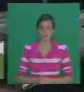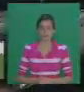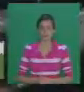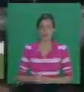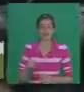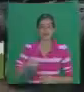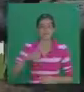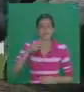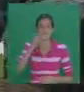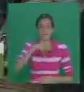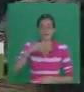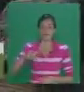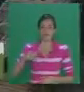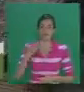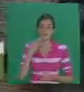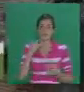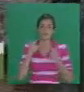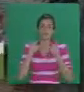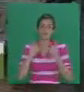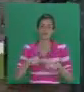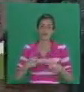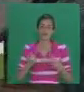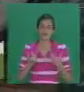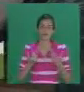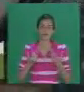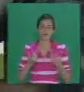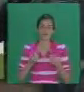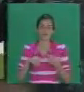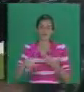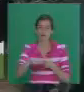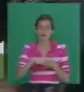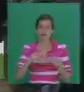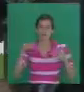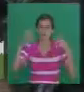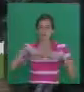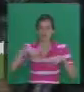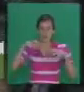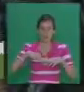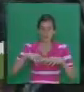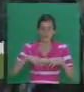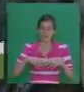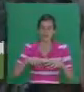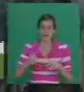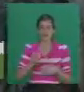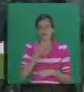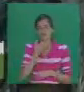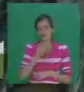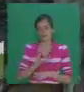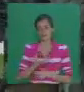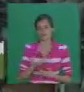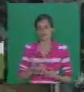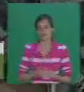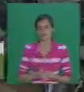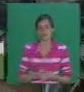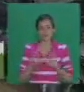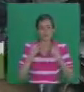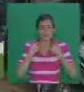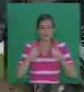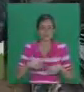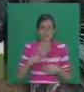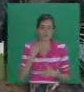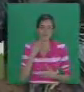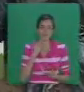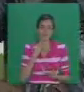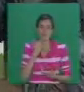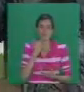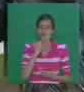más que todo las personas que quedaron perjudicadas con la cuestión de las lluvias, los desastres del mes de diciembre, que han perdido, por lo menos en